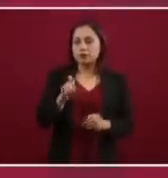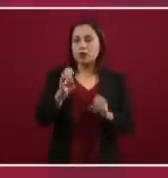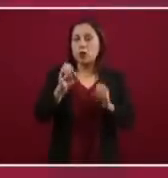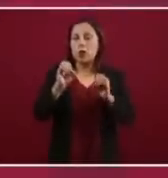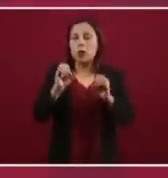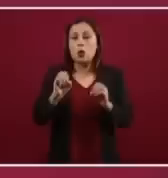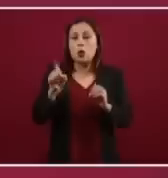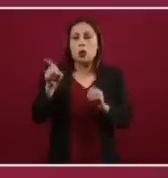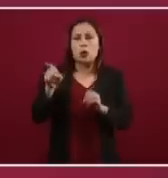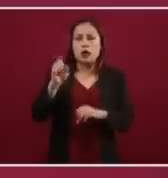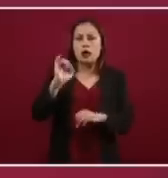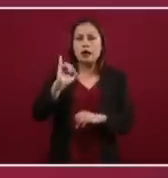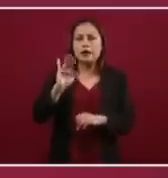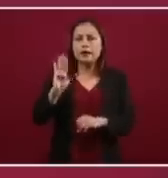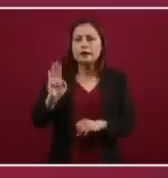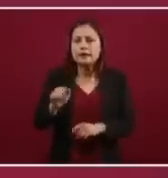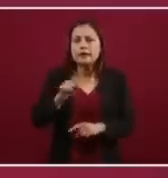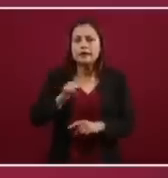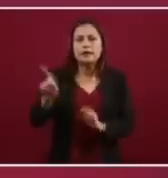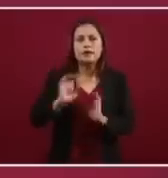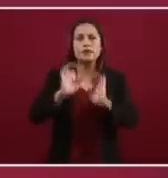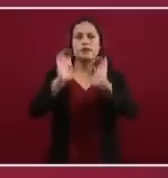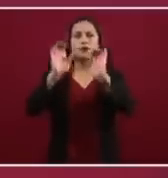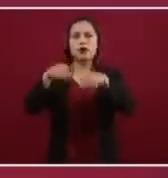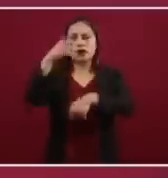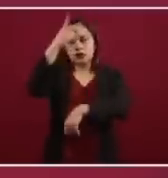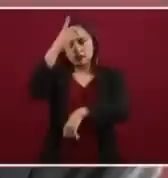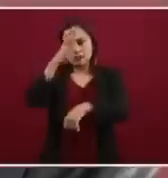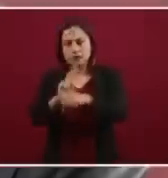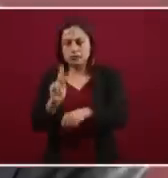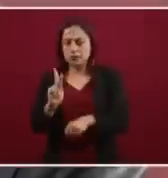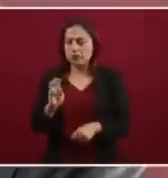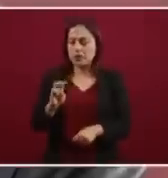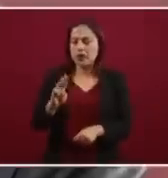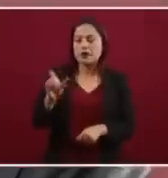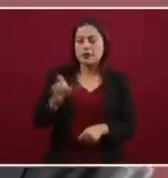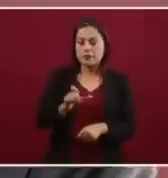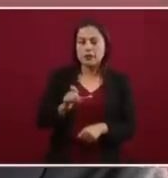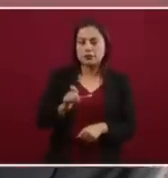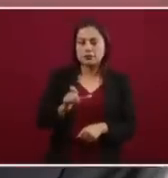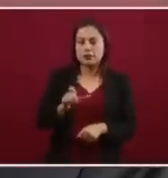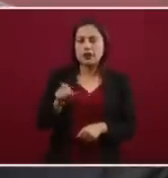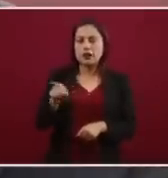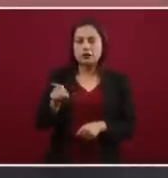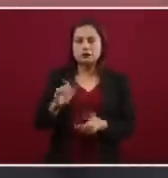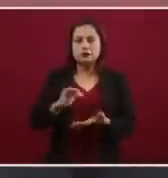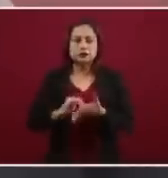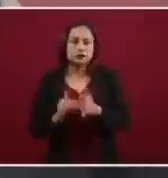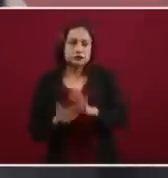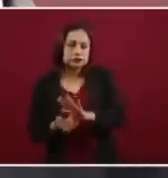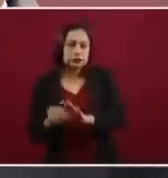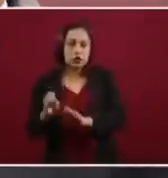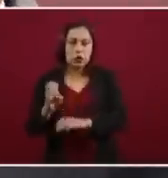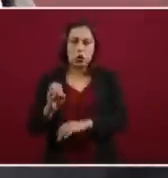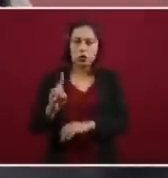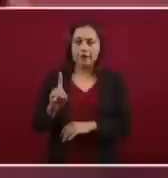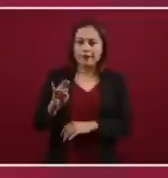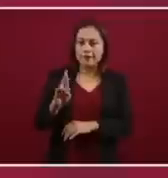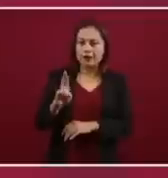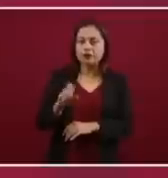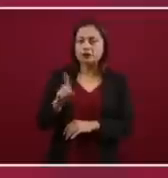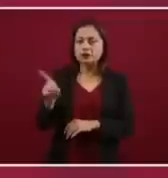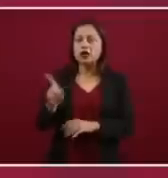Pemex o ya en funciones. Eso sí, es una investigación, pues está a cargo de la